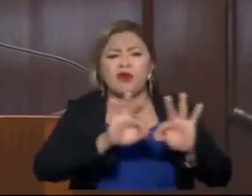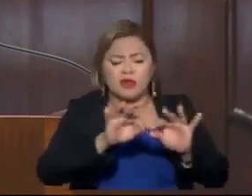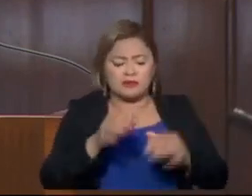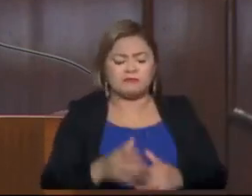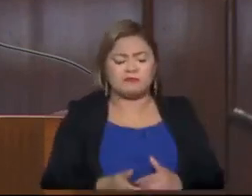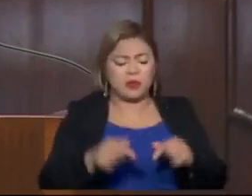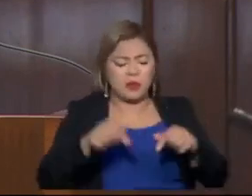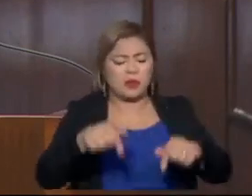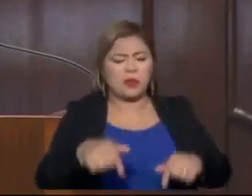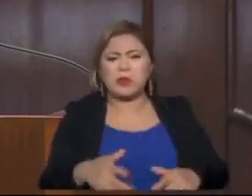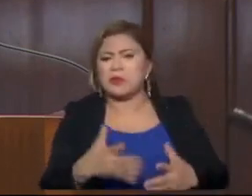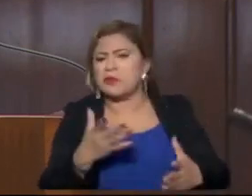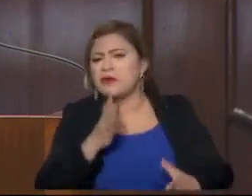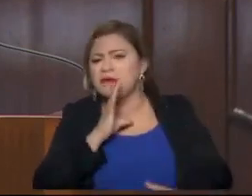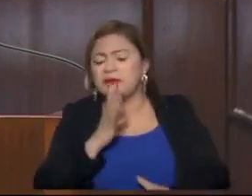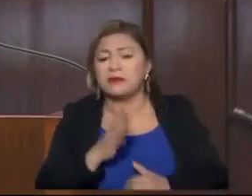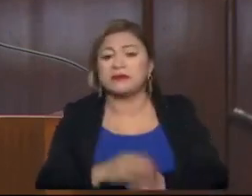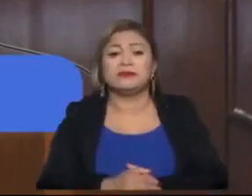designé